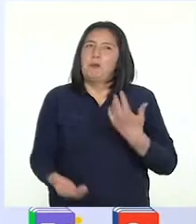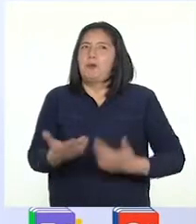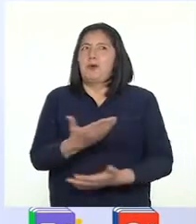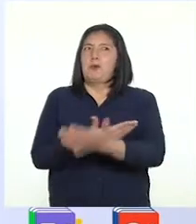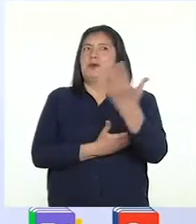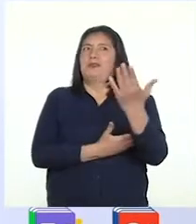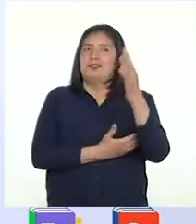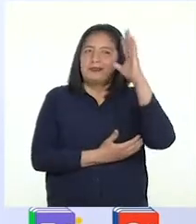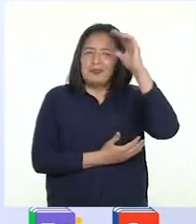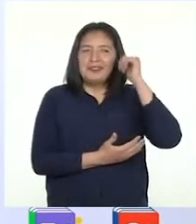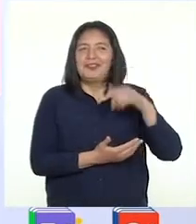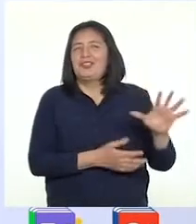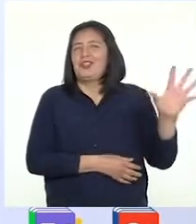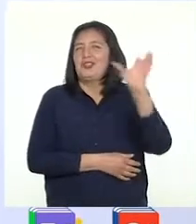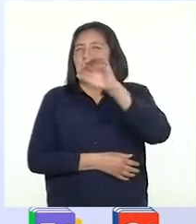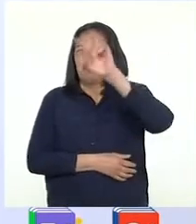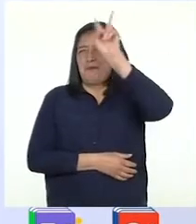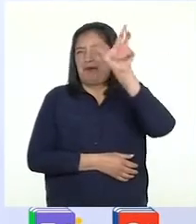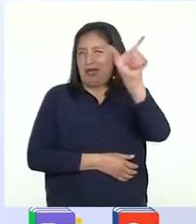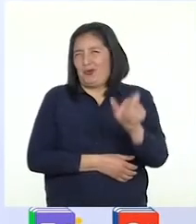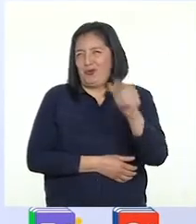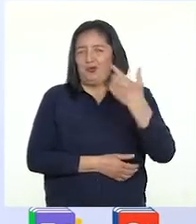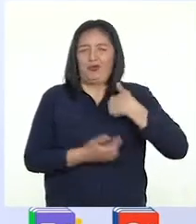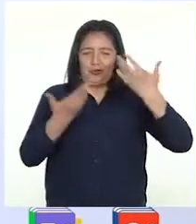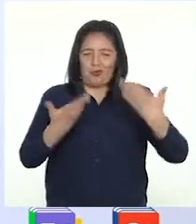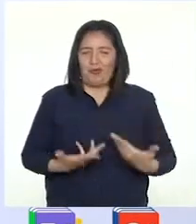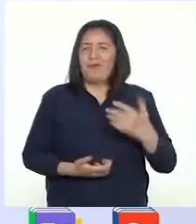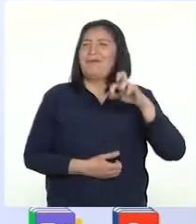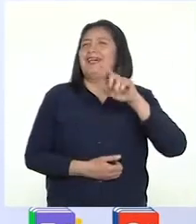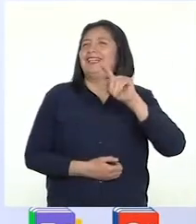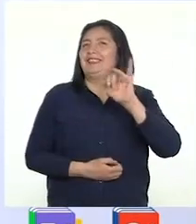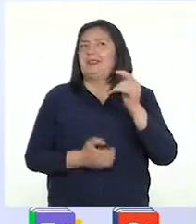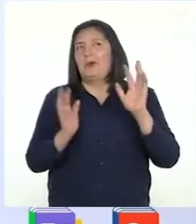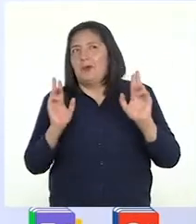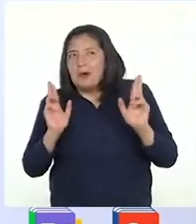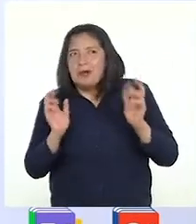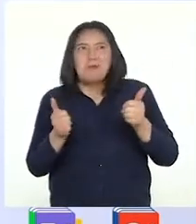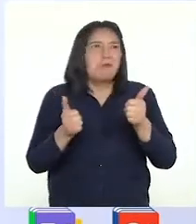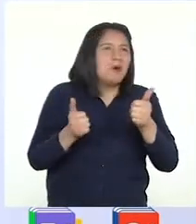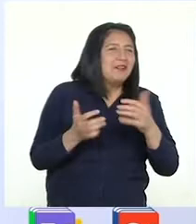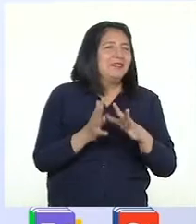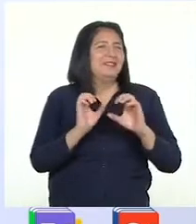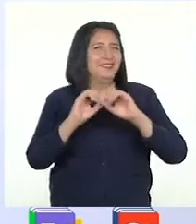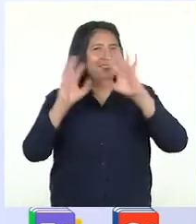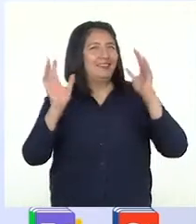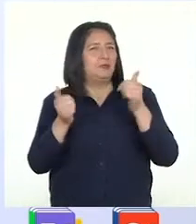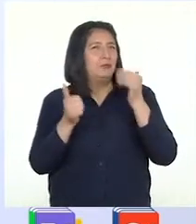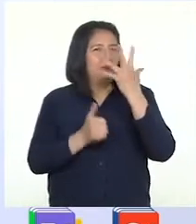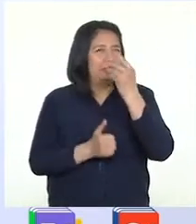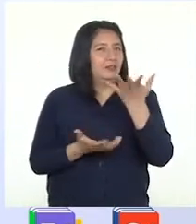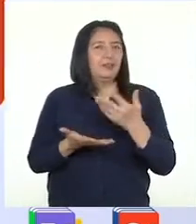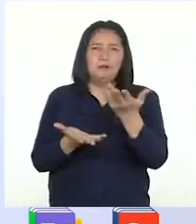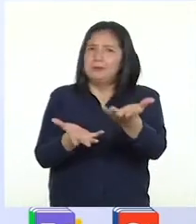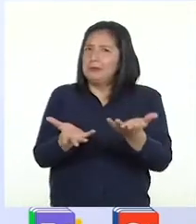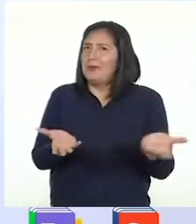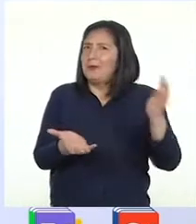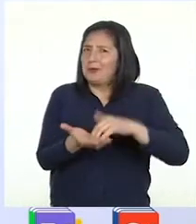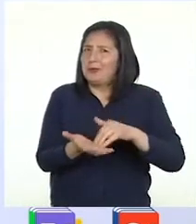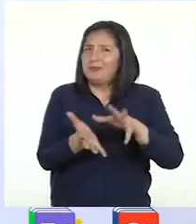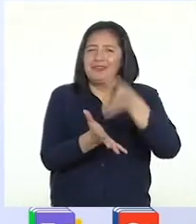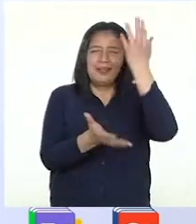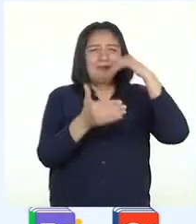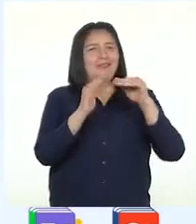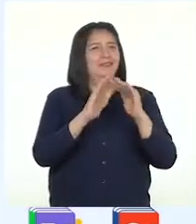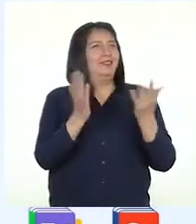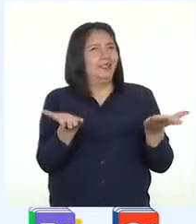Buenos días, chicas y chicos de todito el Perú. Yo soy Patricia Barreto y espero que estén teniendo una muy bonita mañana. Quiero darles la bienvenida una vez más a